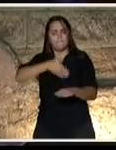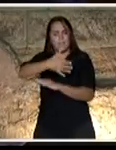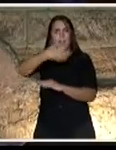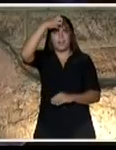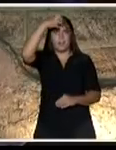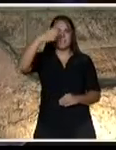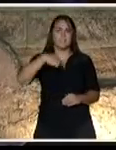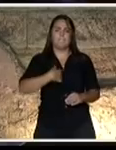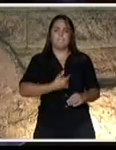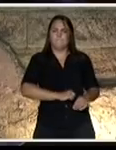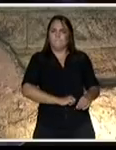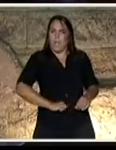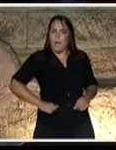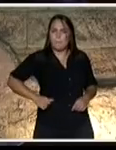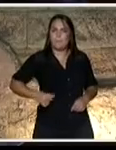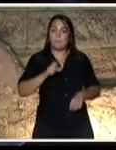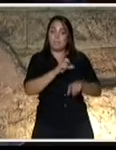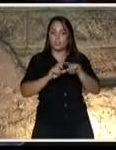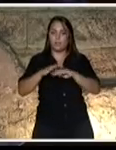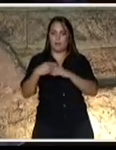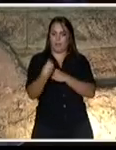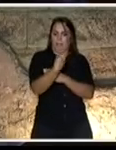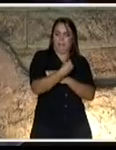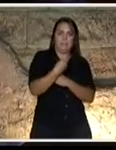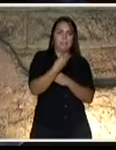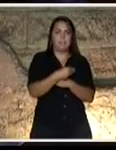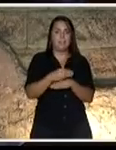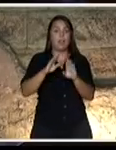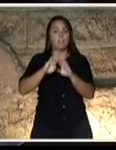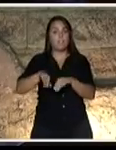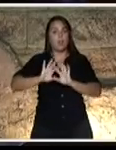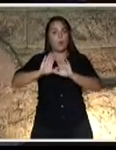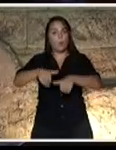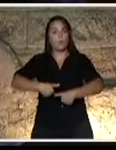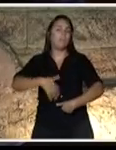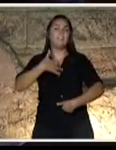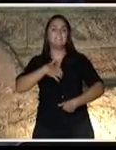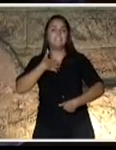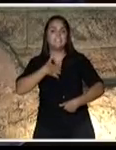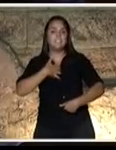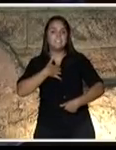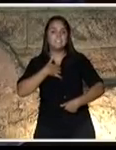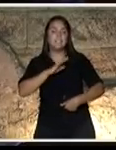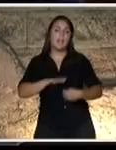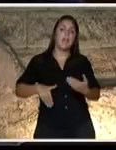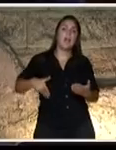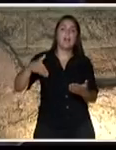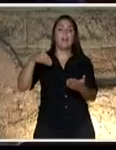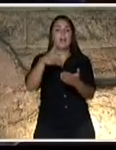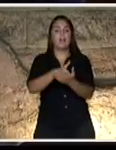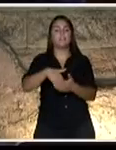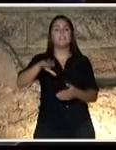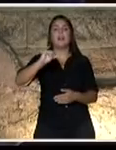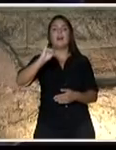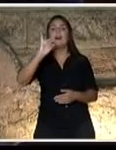hambrientos, gentes para curarse, y volvían a Sevilla pasando para ir de paso hacia Allende los